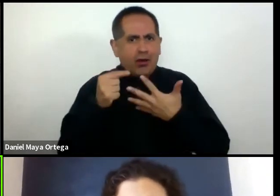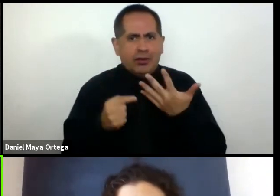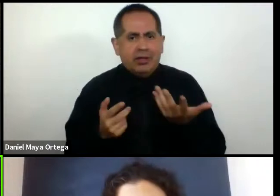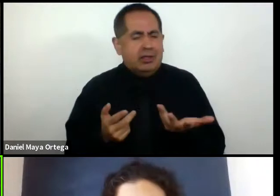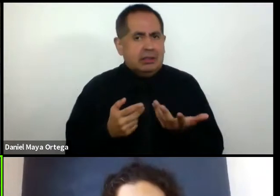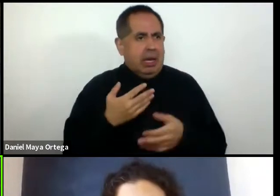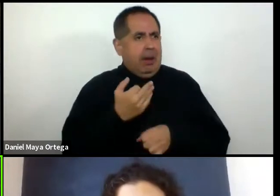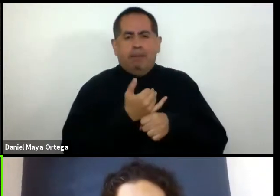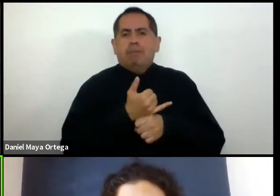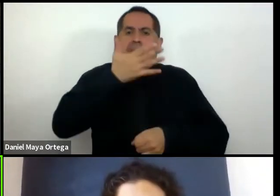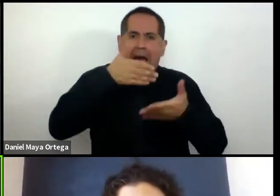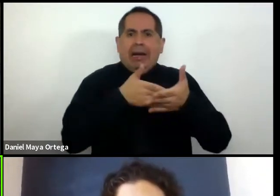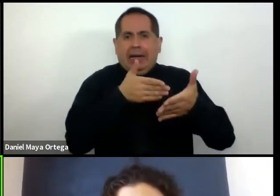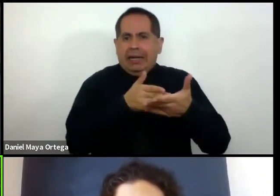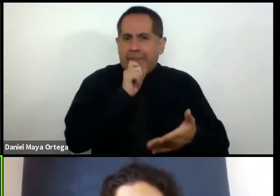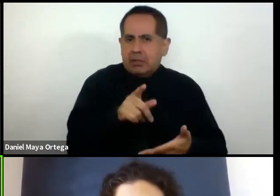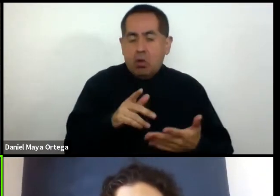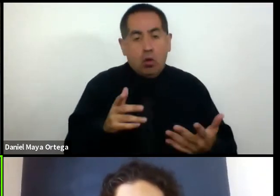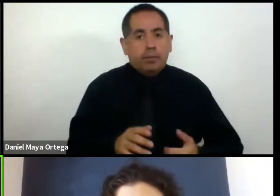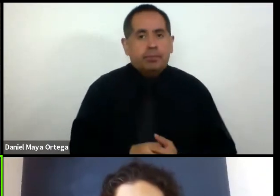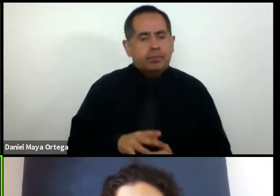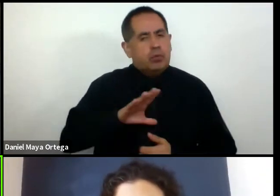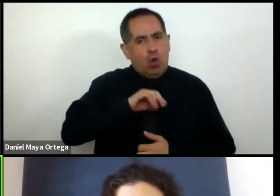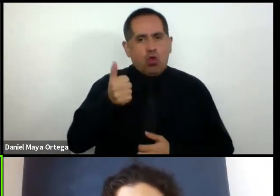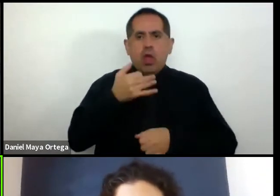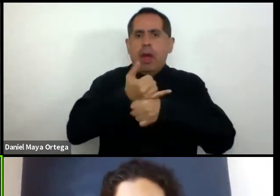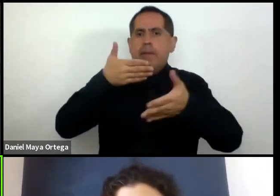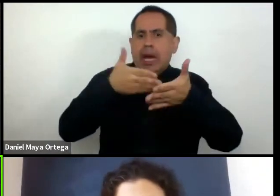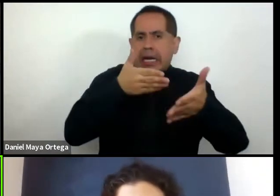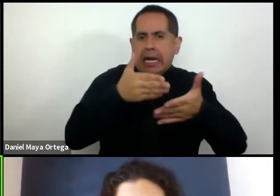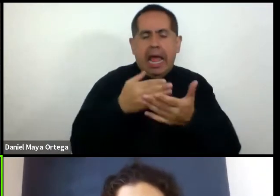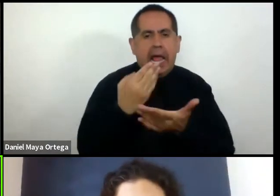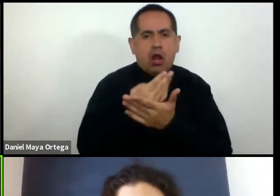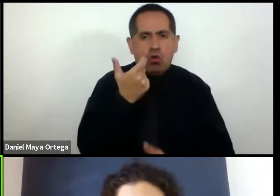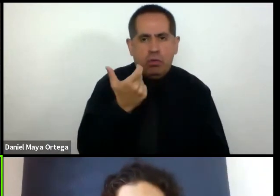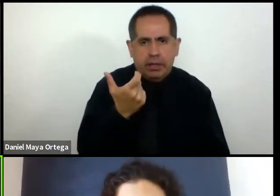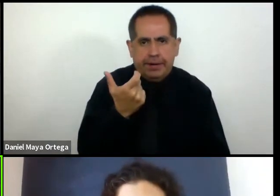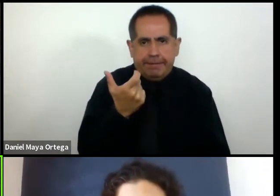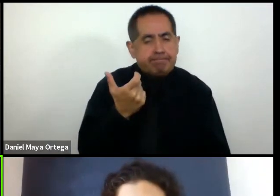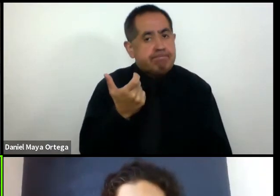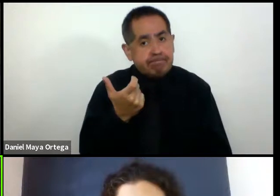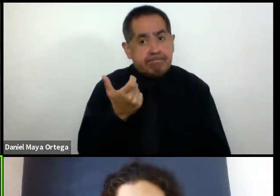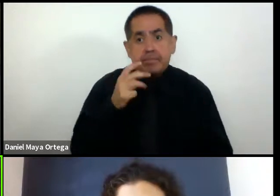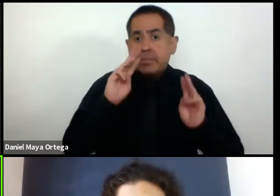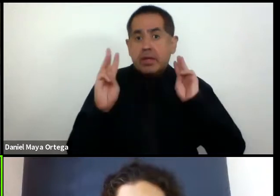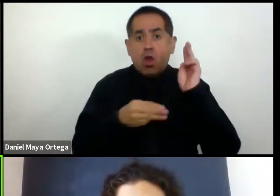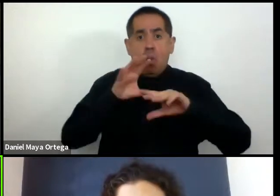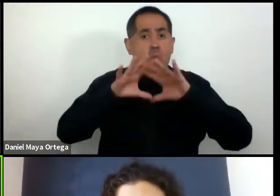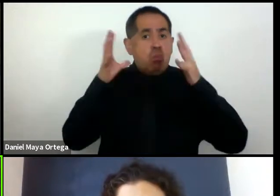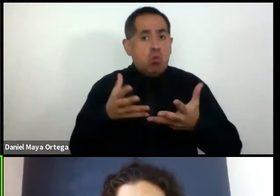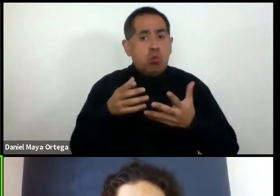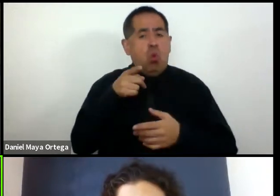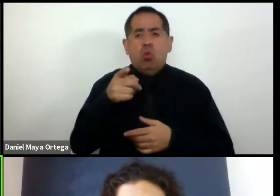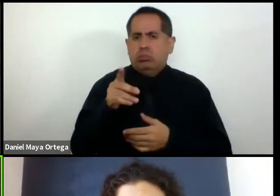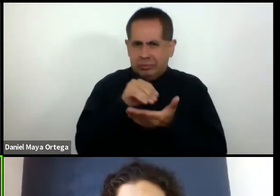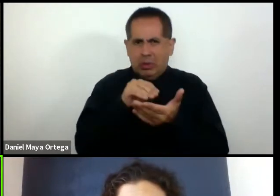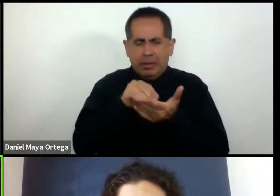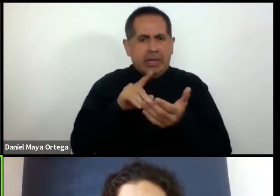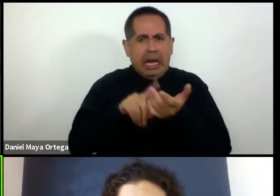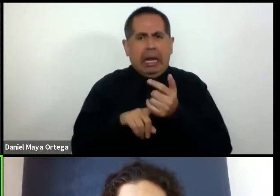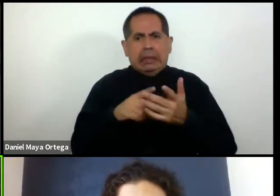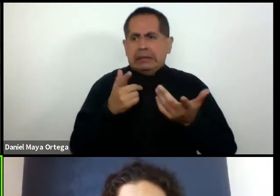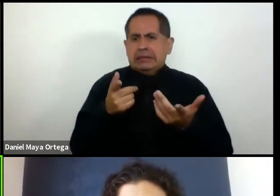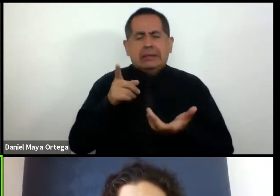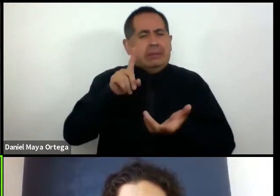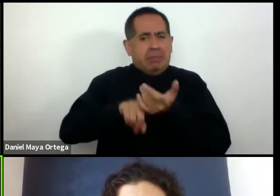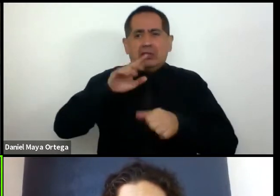pandemia. Lo otro es barreras económicas, ¿no? A nivel mundial, las personas con discapacidad se encuentran desproporcionalmente dentro de los